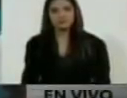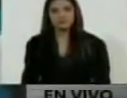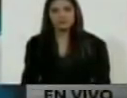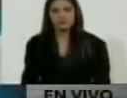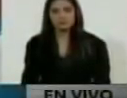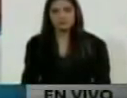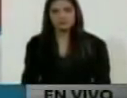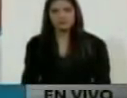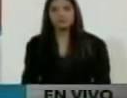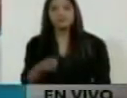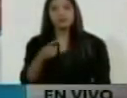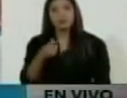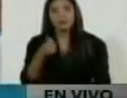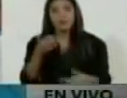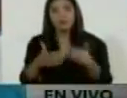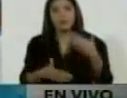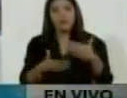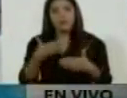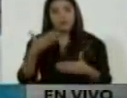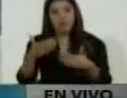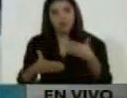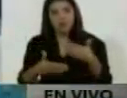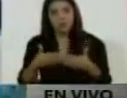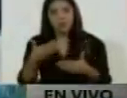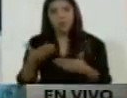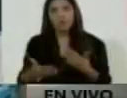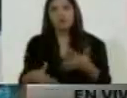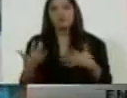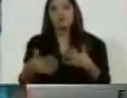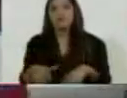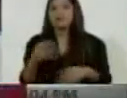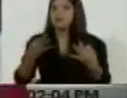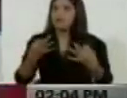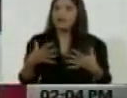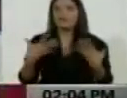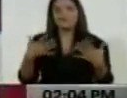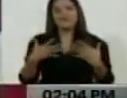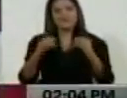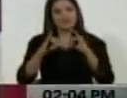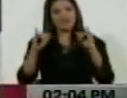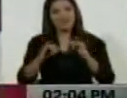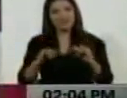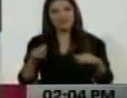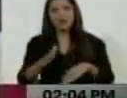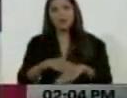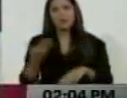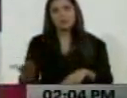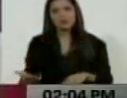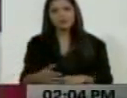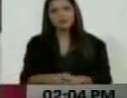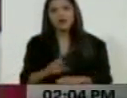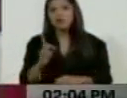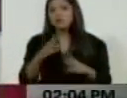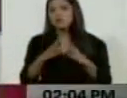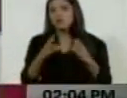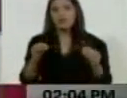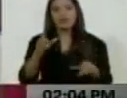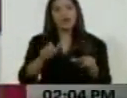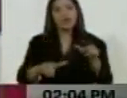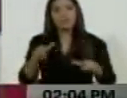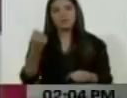Y poco a poco, a mí me da una gran felicidad decir esto, porque todos los compañeros de